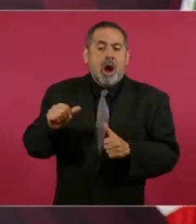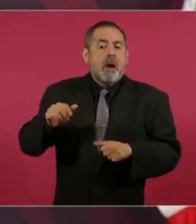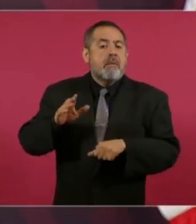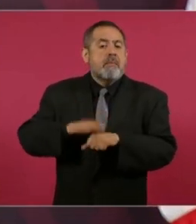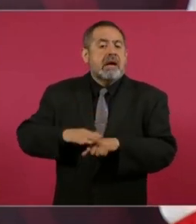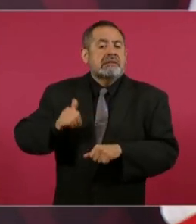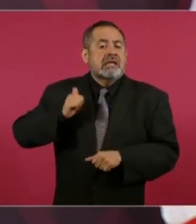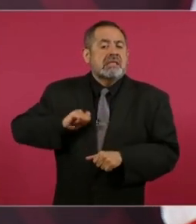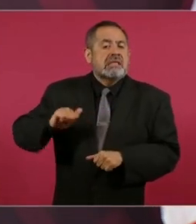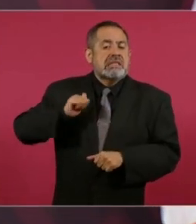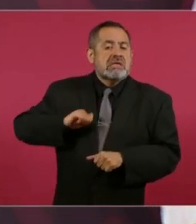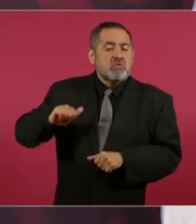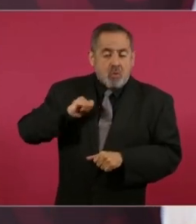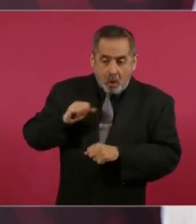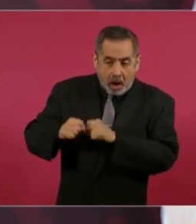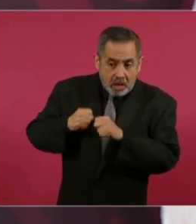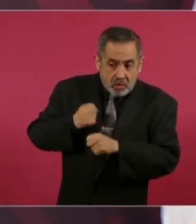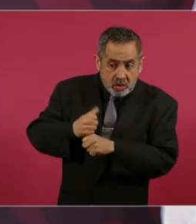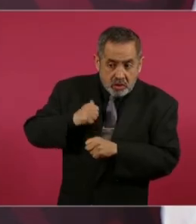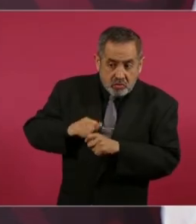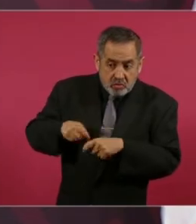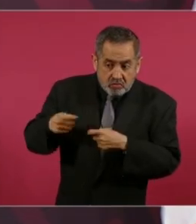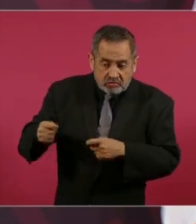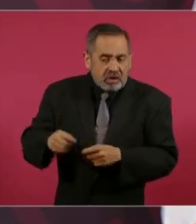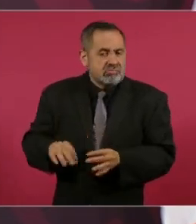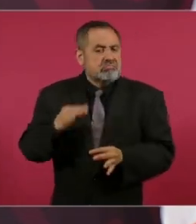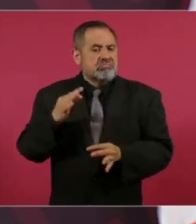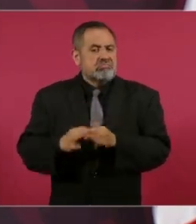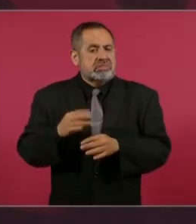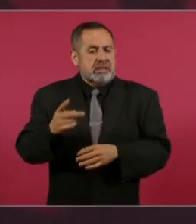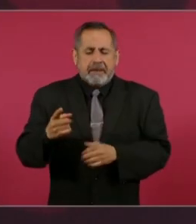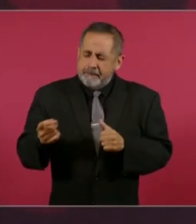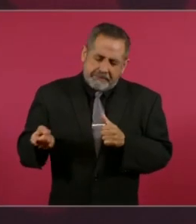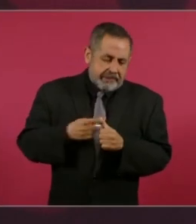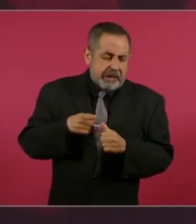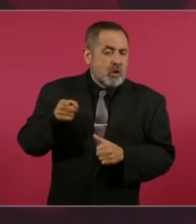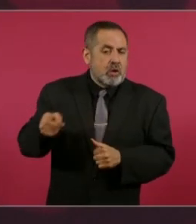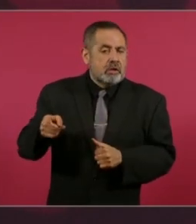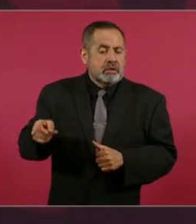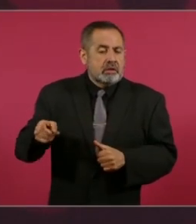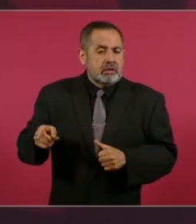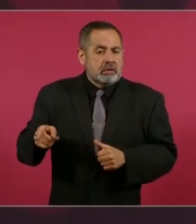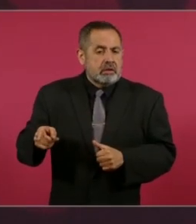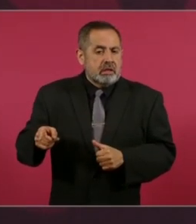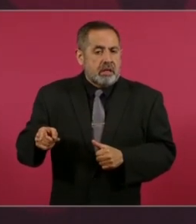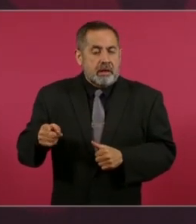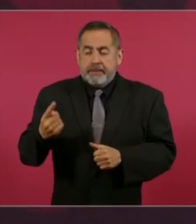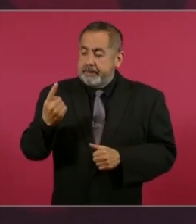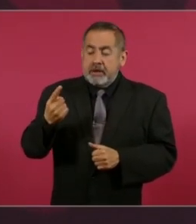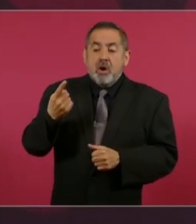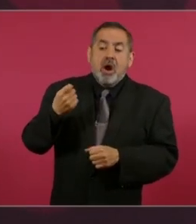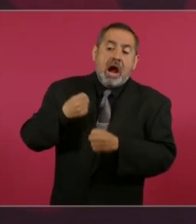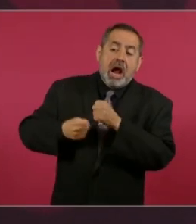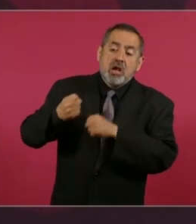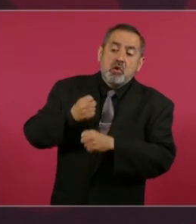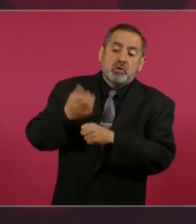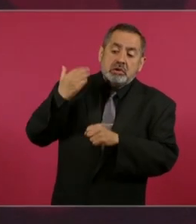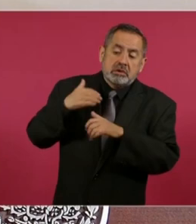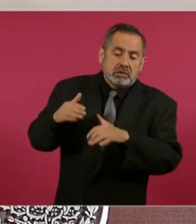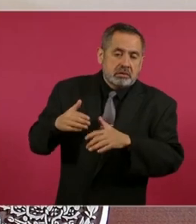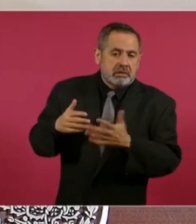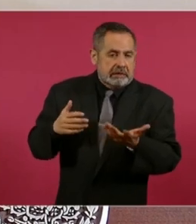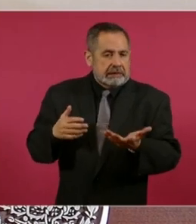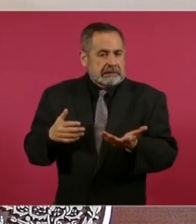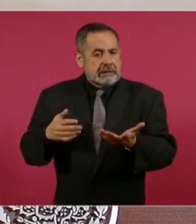y se está cumpliendo es que se tomara en cuenta la antigüedad para